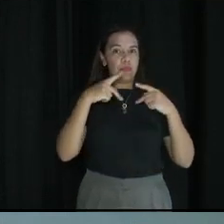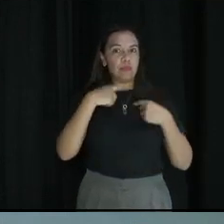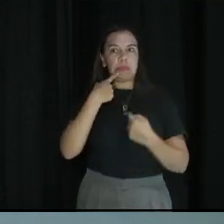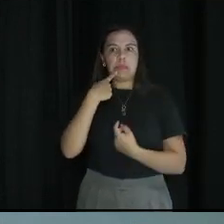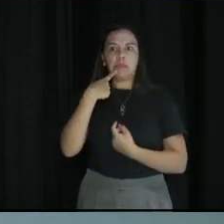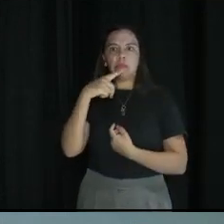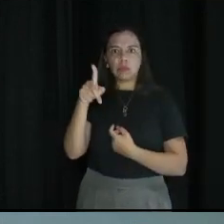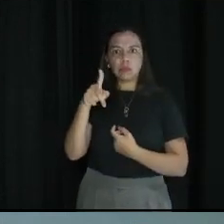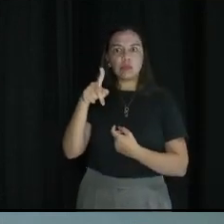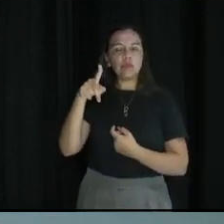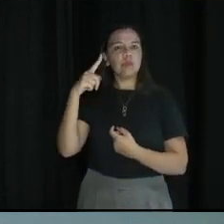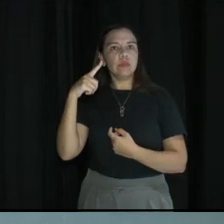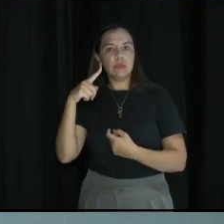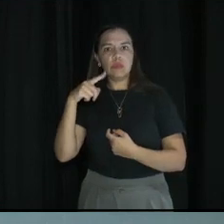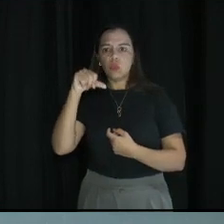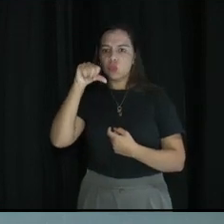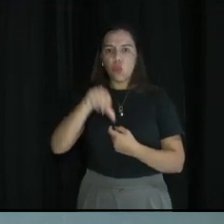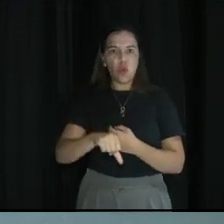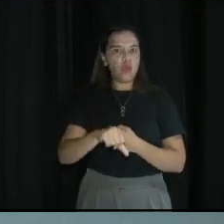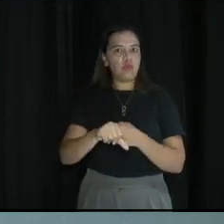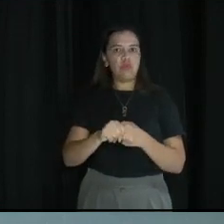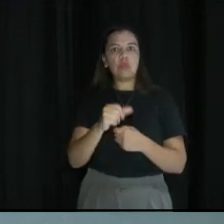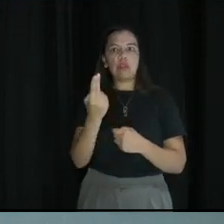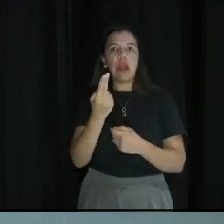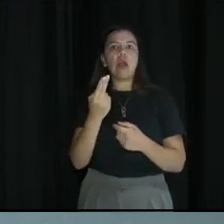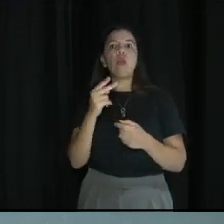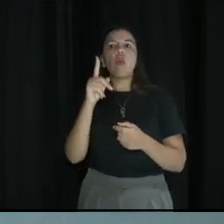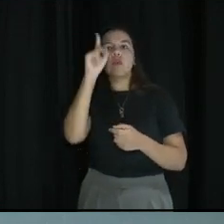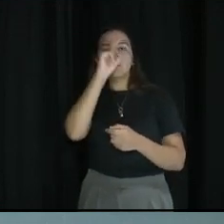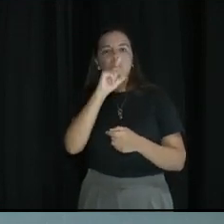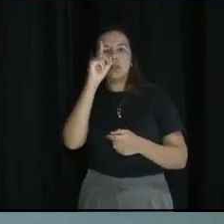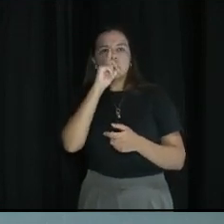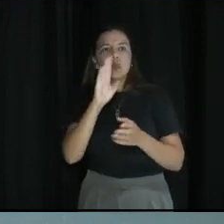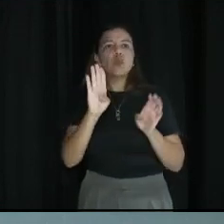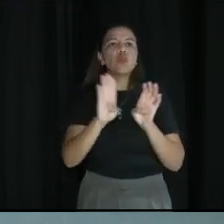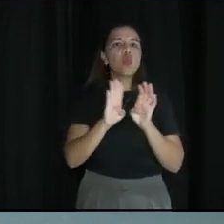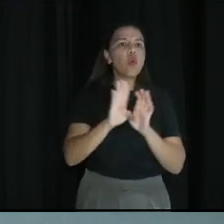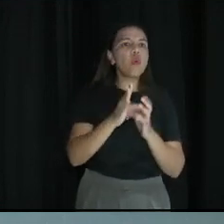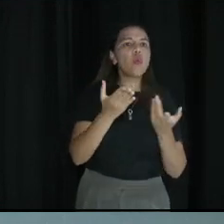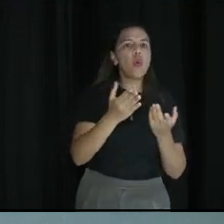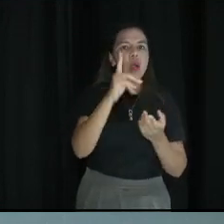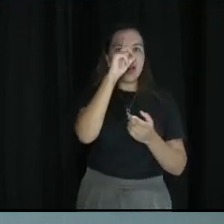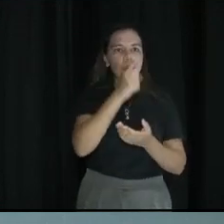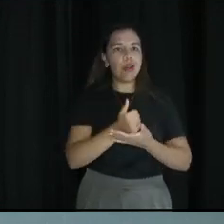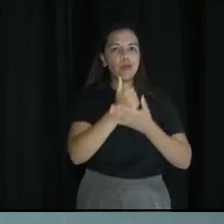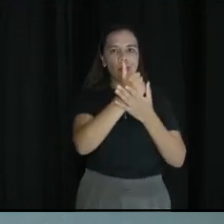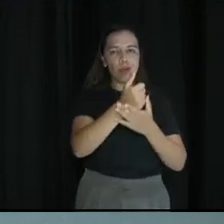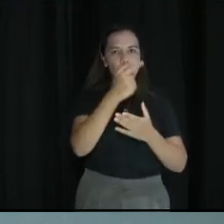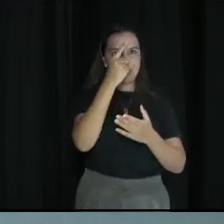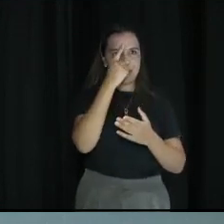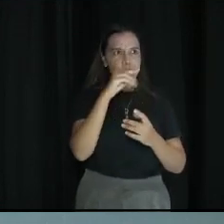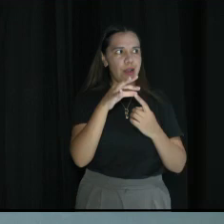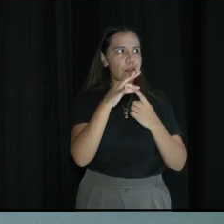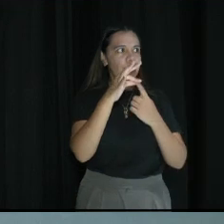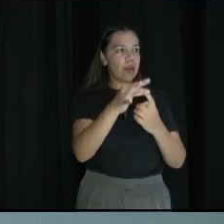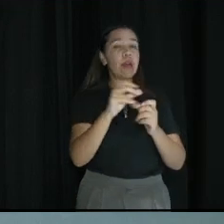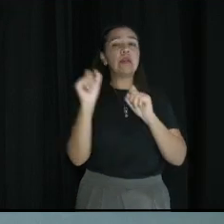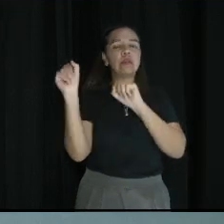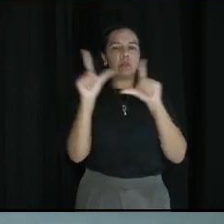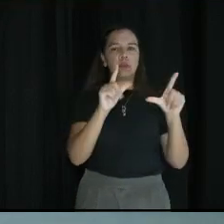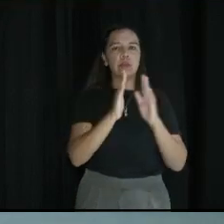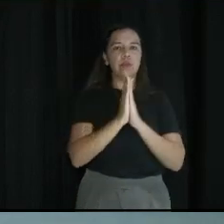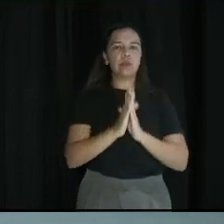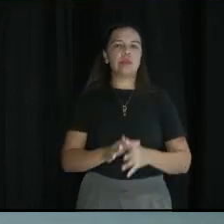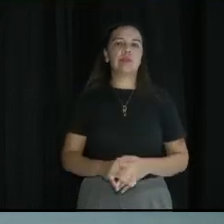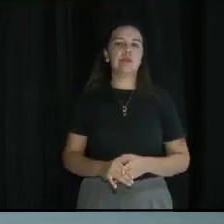su disponibilidad y de manera oportuna, pues tendrá que guiarlos para ver cómo presentan ustedes y de qué manera su denuncia. Por favor, la siguiente.